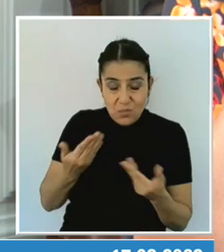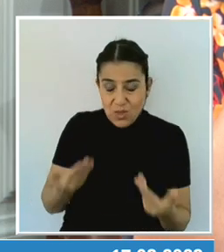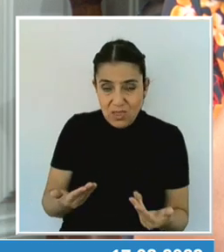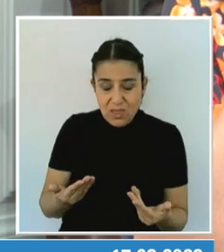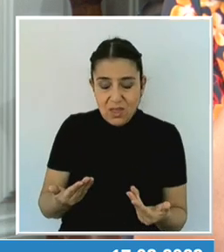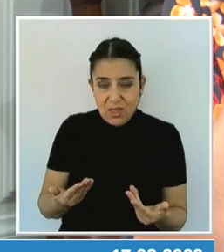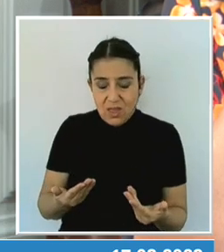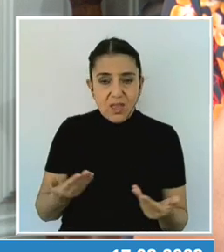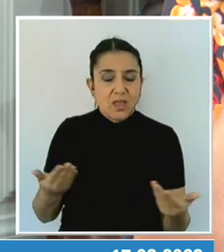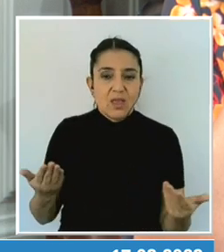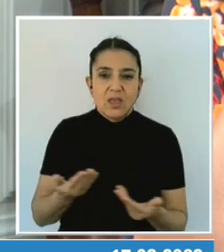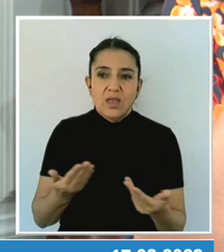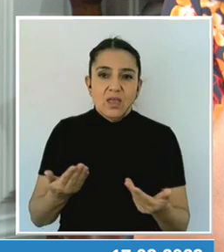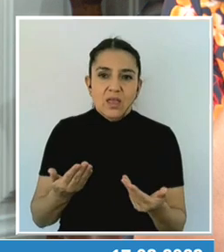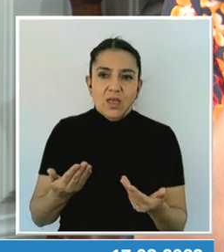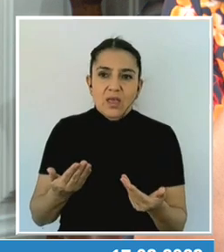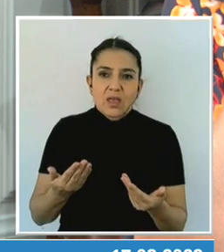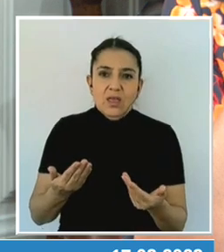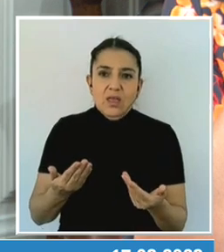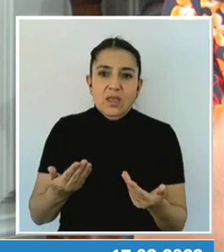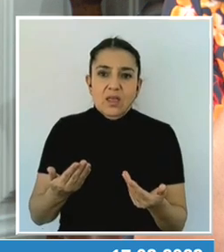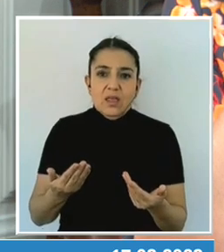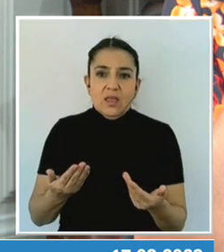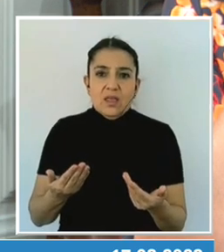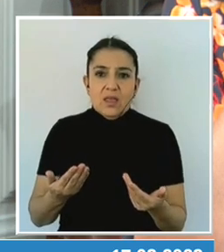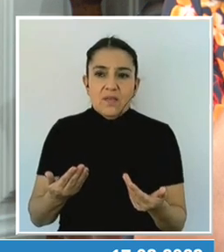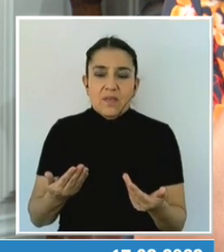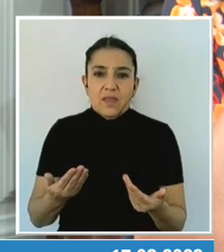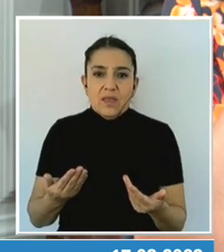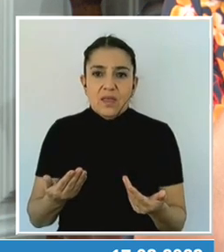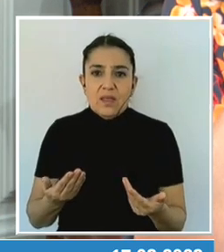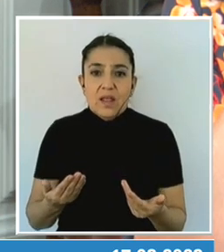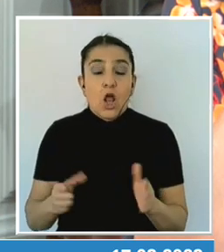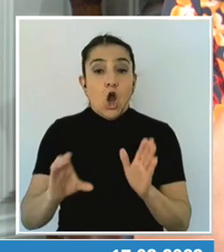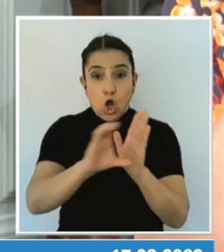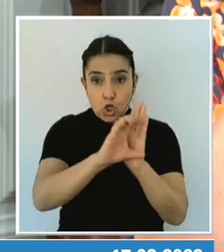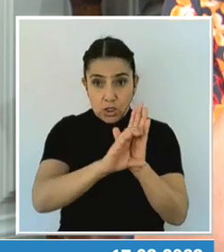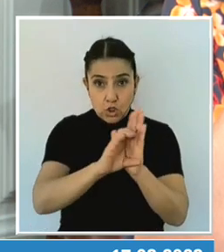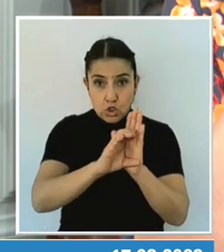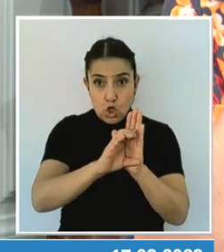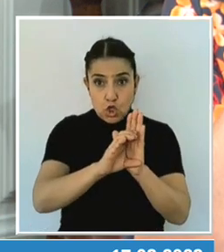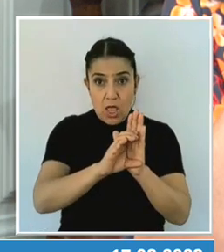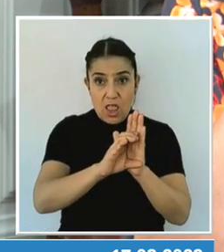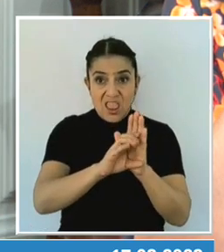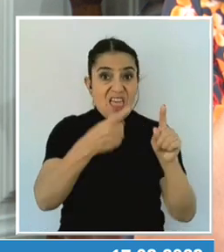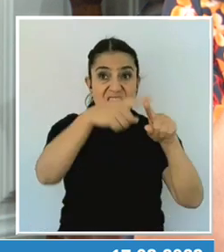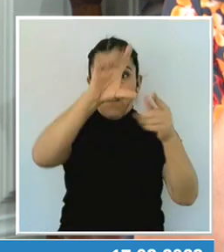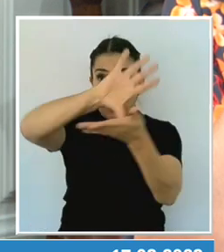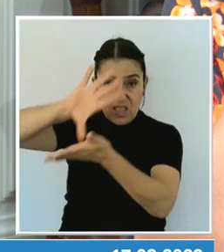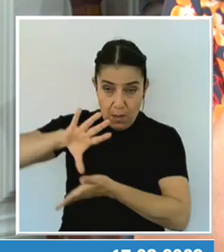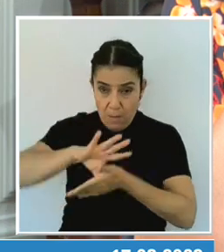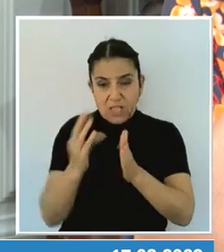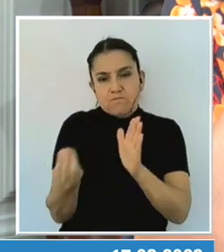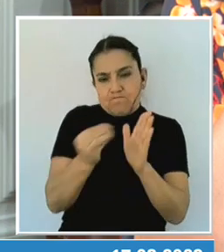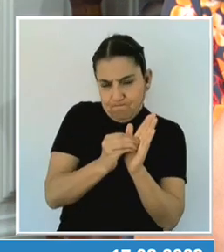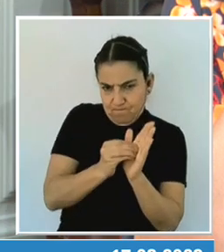ha sido recogida en el constitucionalismo de la región en diversas constituciones desde distintas fórmulas que se relaciona con